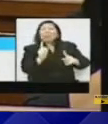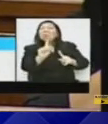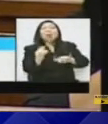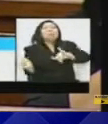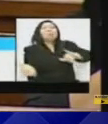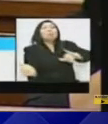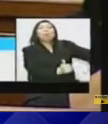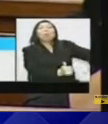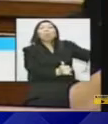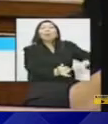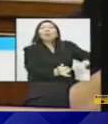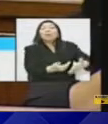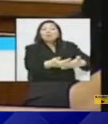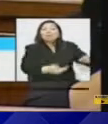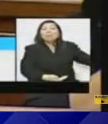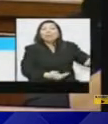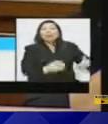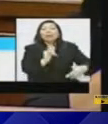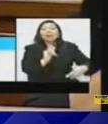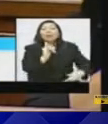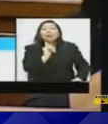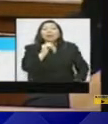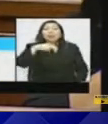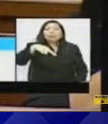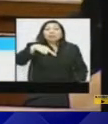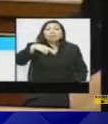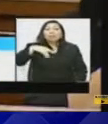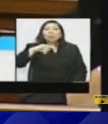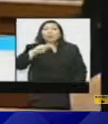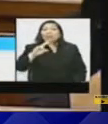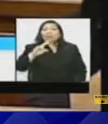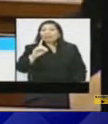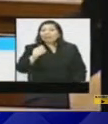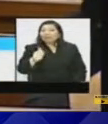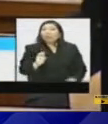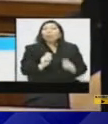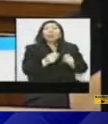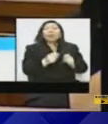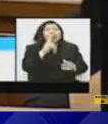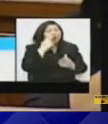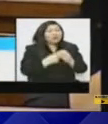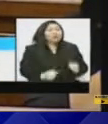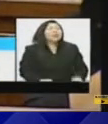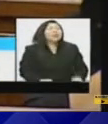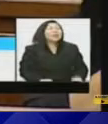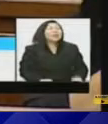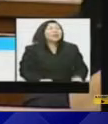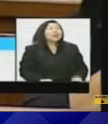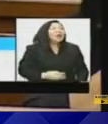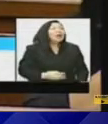y creo que es necesario abrir una nueva camada de nuevos